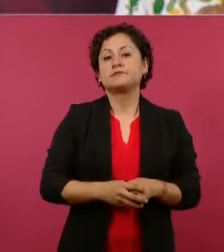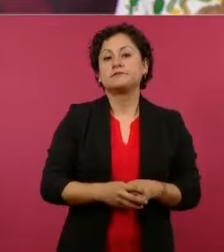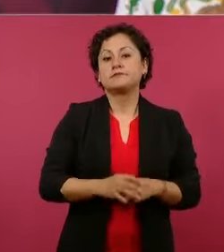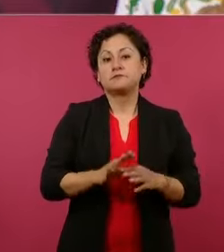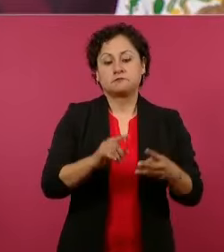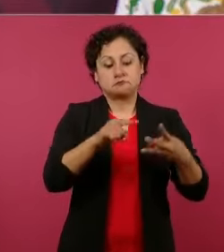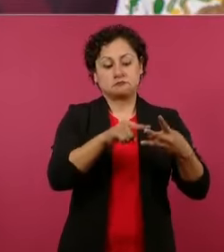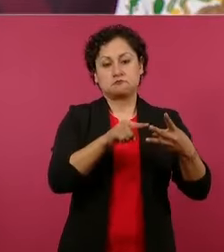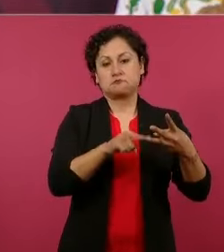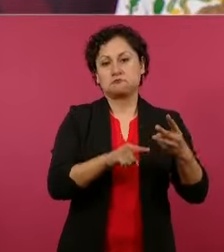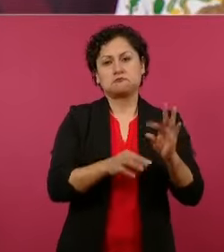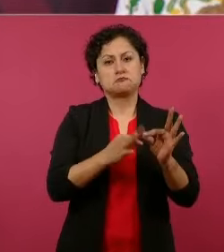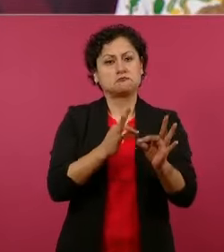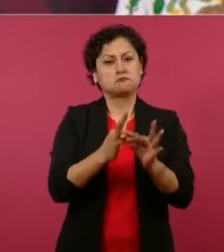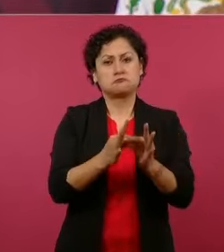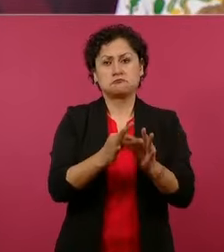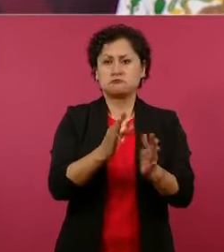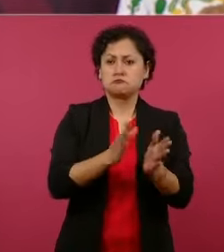ningún